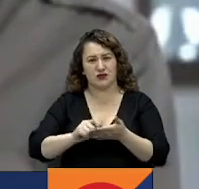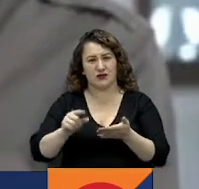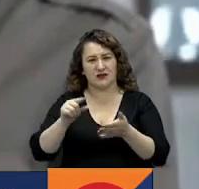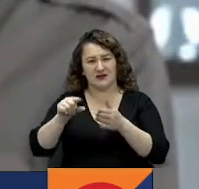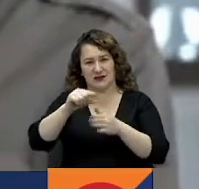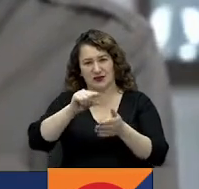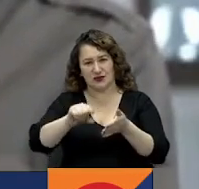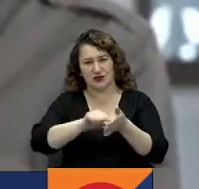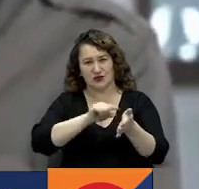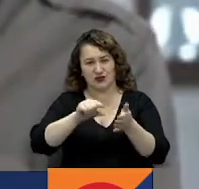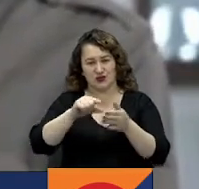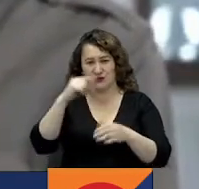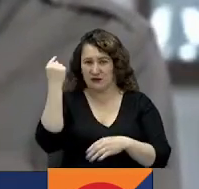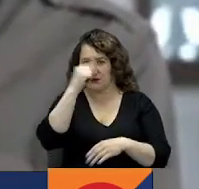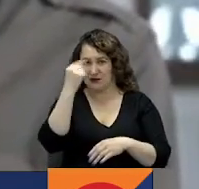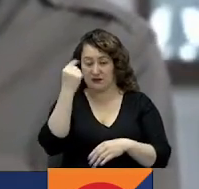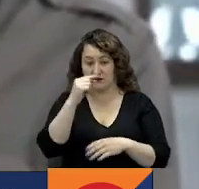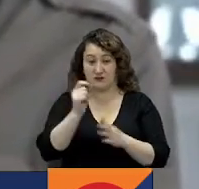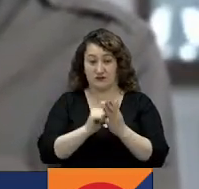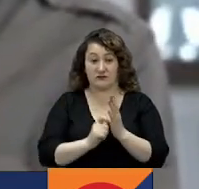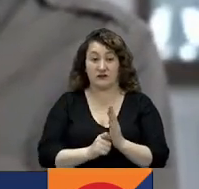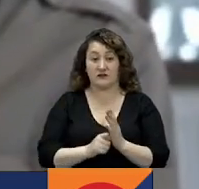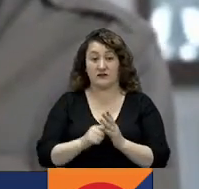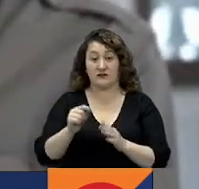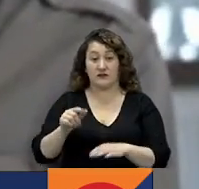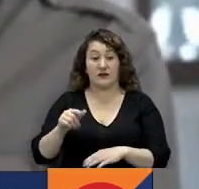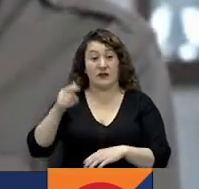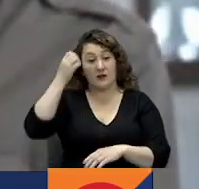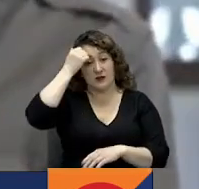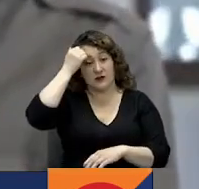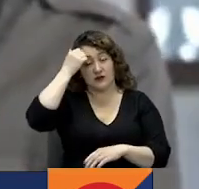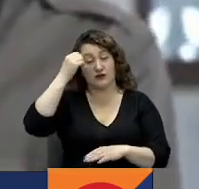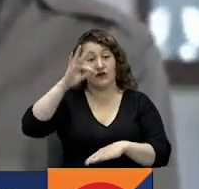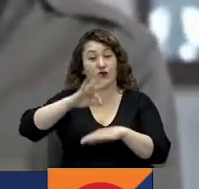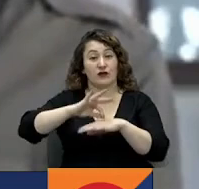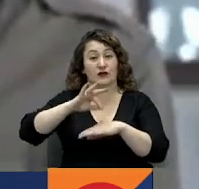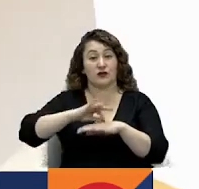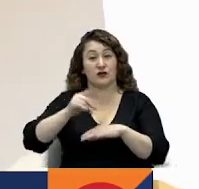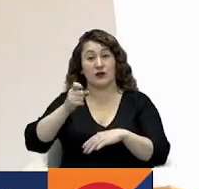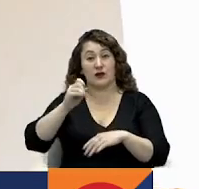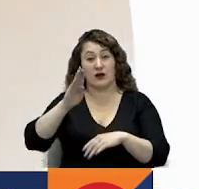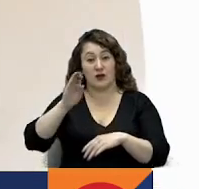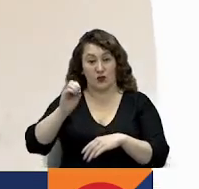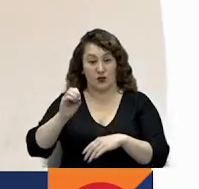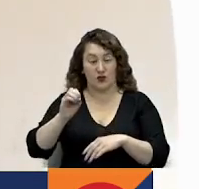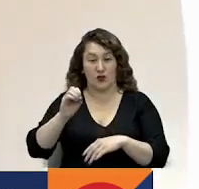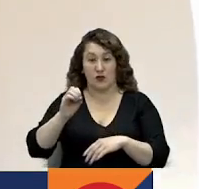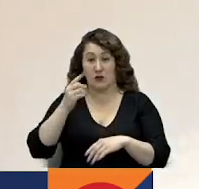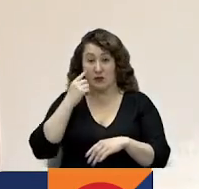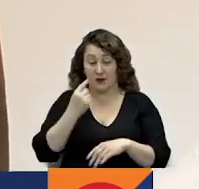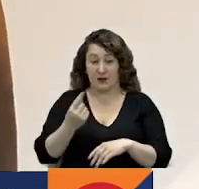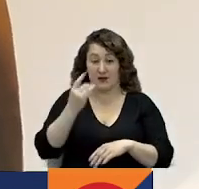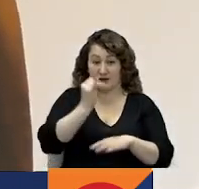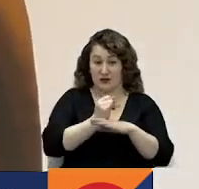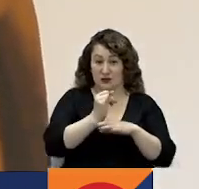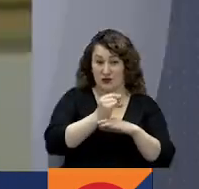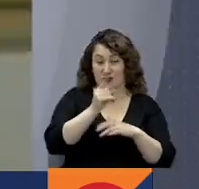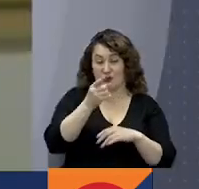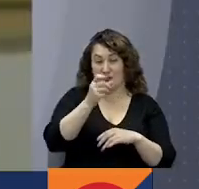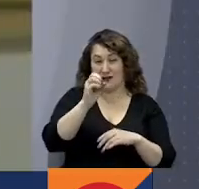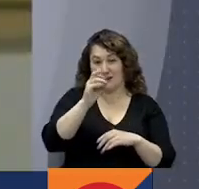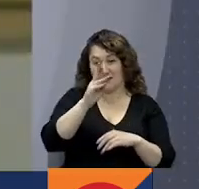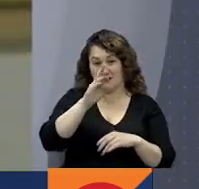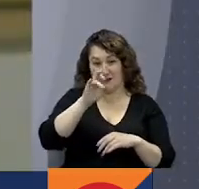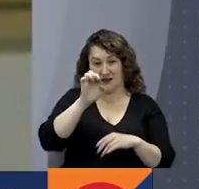Consejo Rector y maestro de la Fundación Gabold, institución fundada por el Premio Nobel de Literatura Gabriel García Márquez. Jean-François tenía